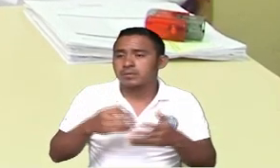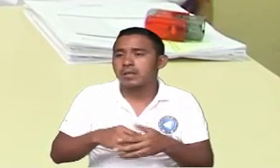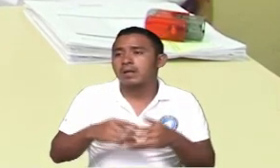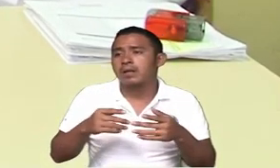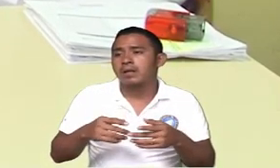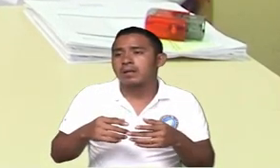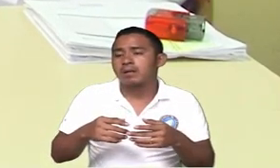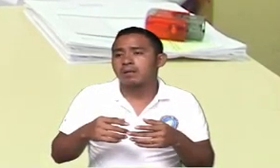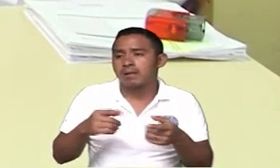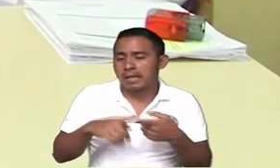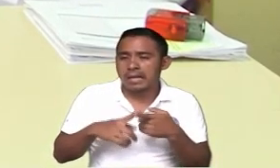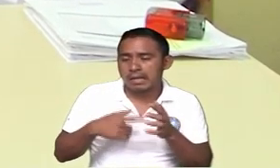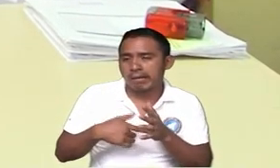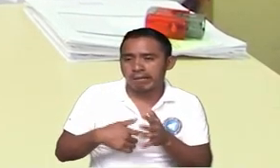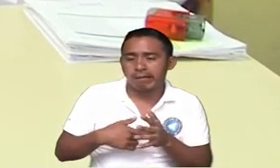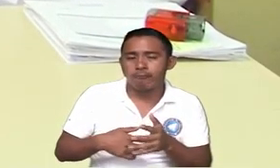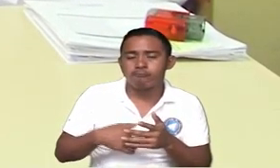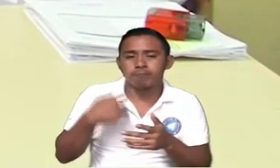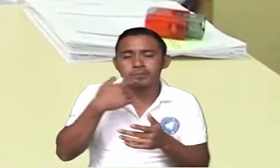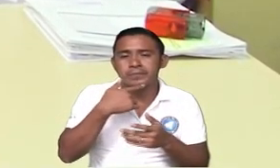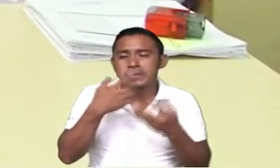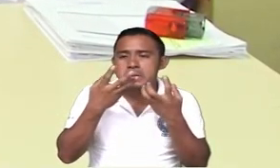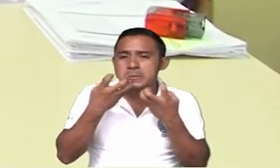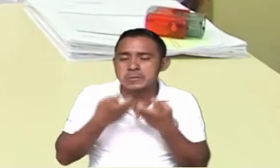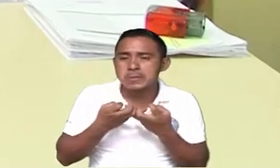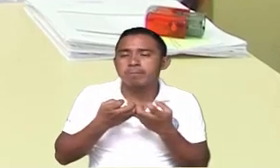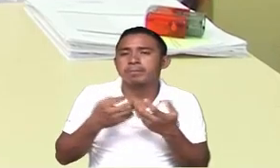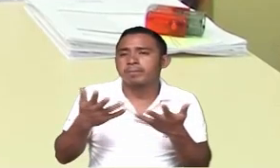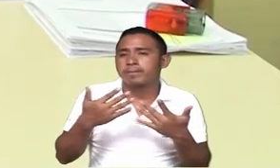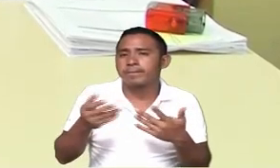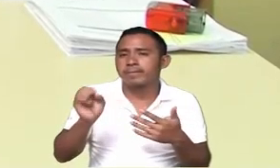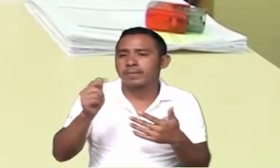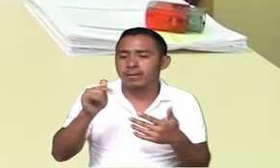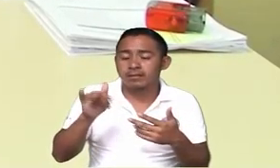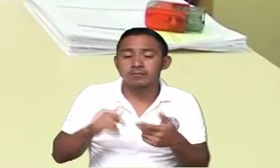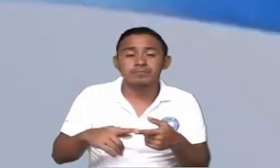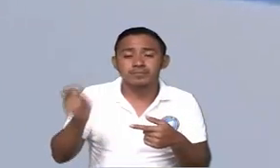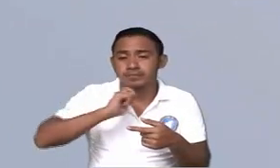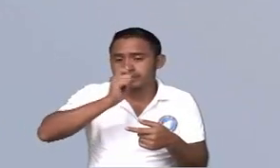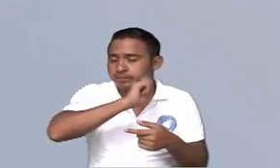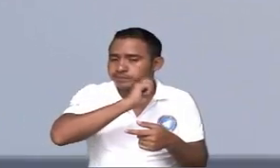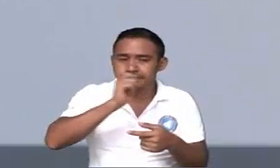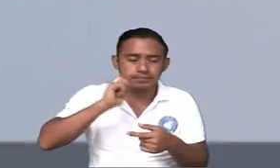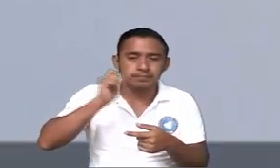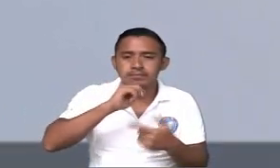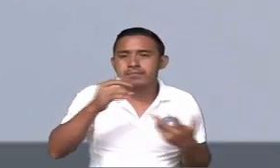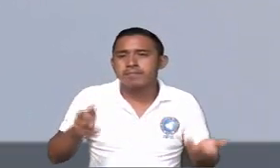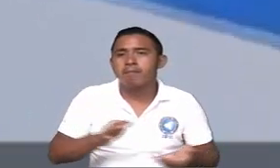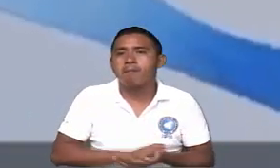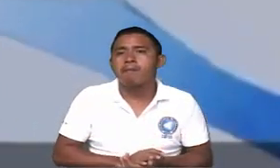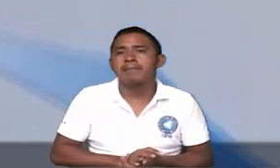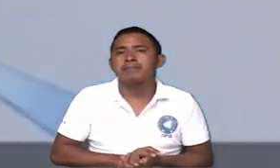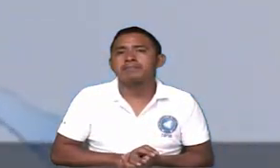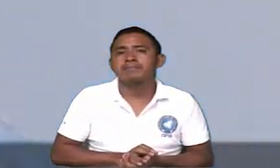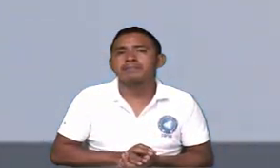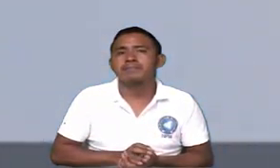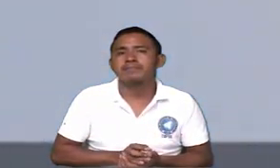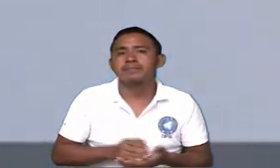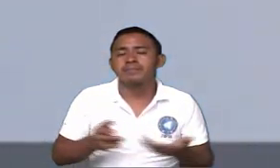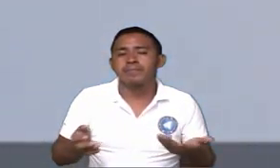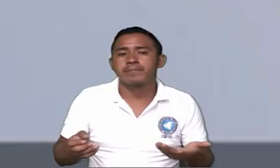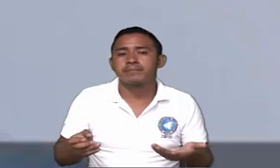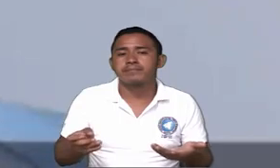está reseca durante cierto tiempo, es decir, nosotros nos lavamos los dientes después que desayunamos en la mañana, nos vamos al